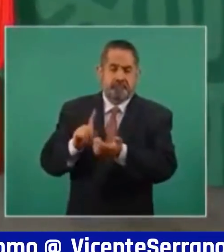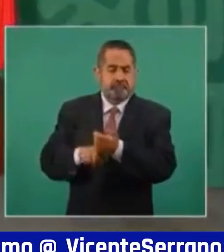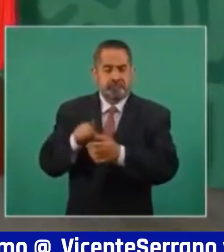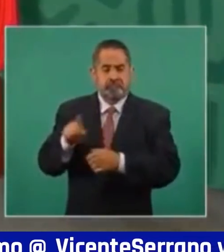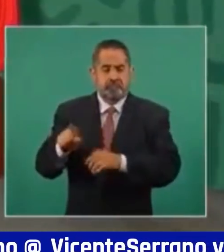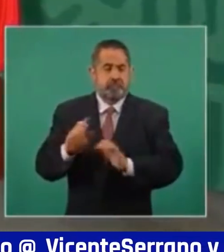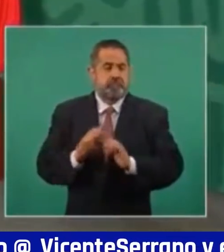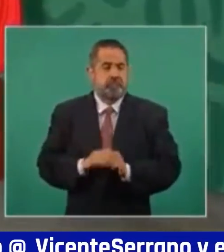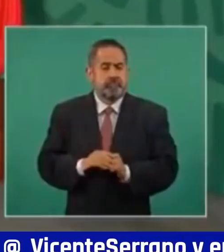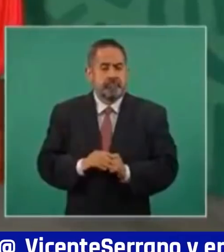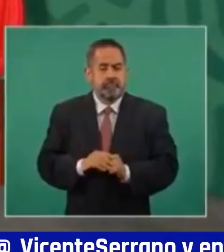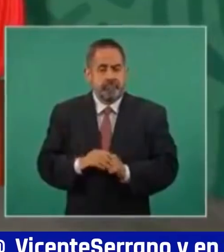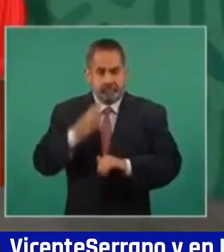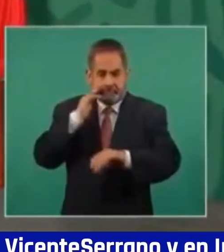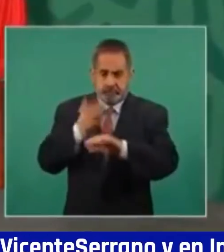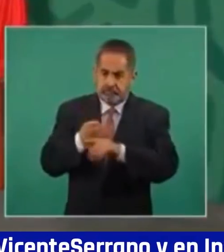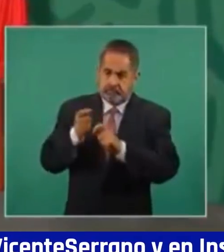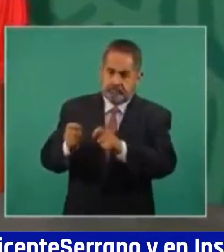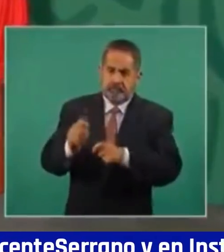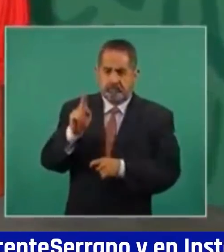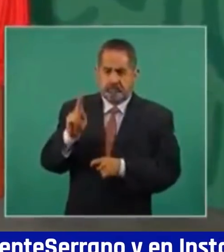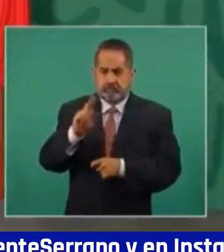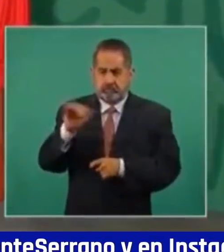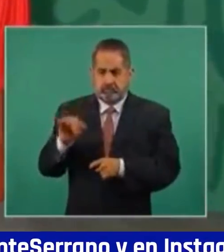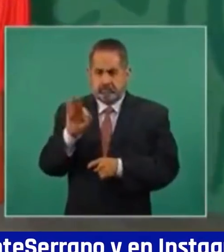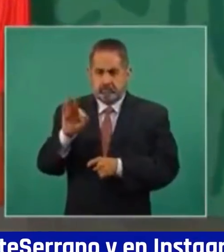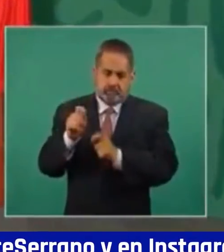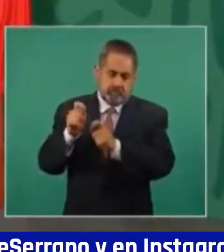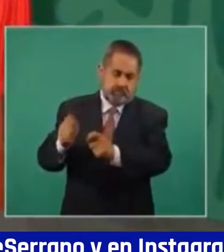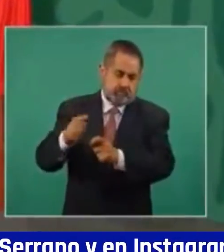en manos del Poder Judicial.